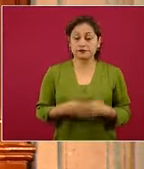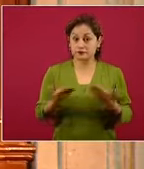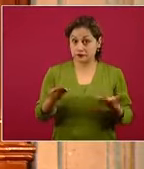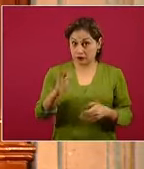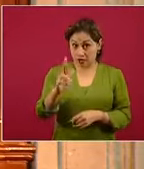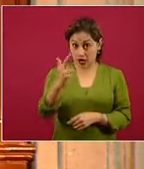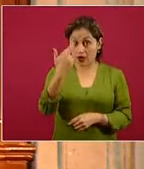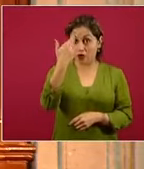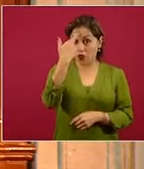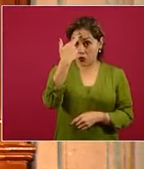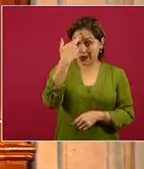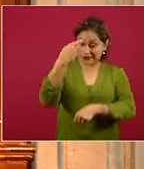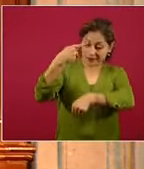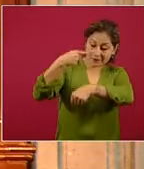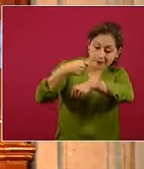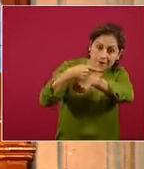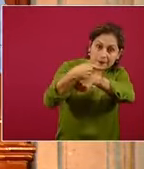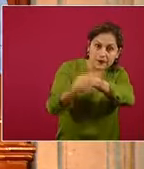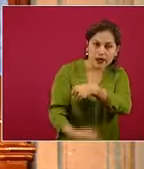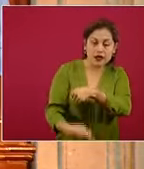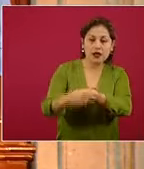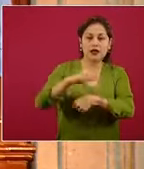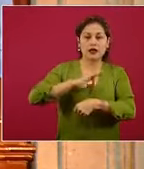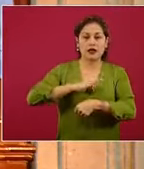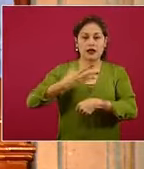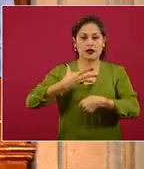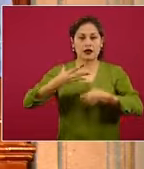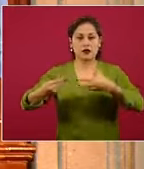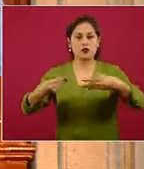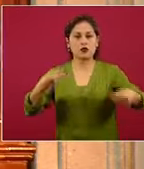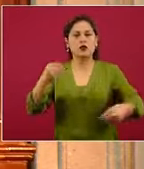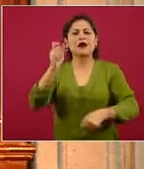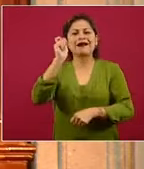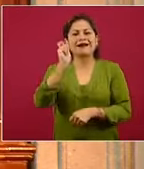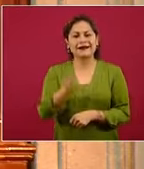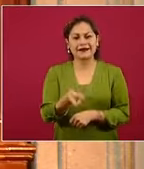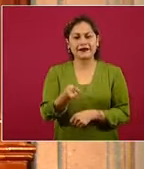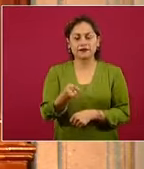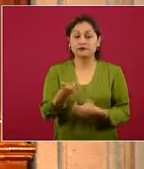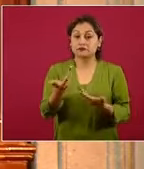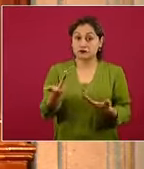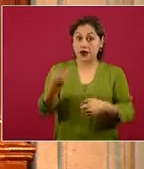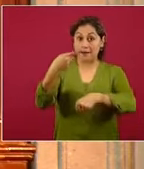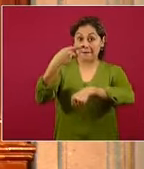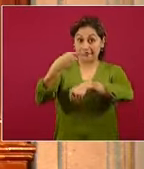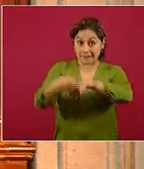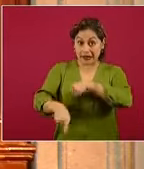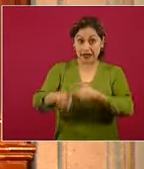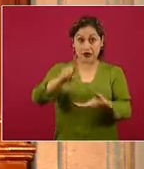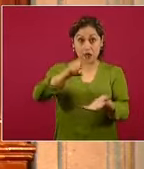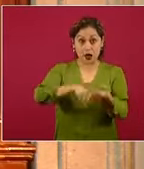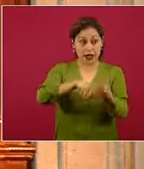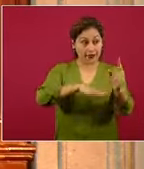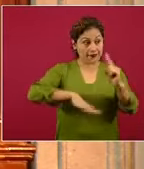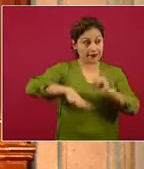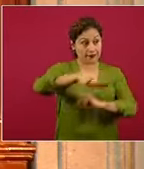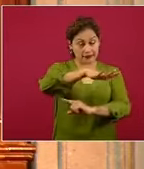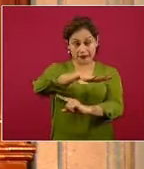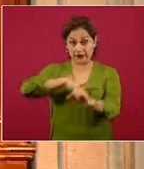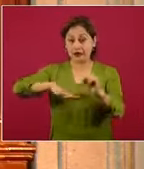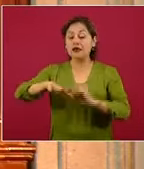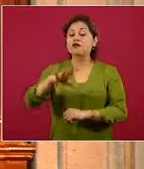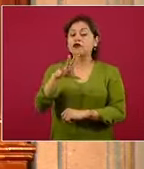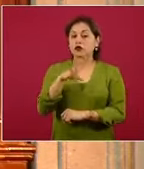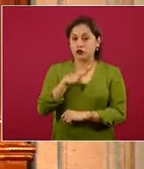de riesgo epidémico, estamos hablando específicamente del riesgo que tenemos en cada una de las entidades